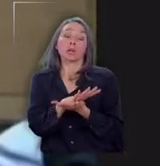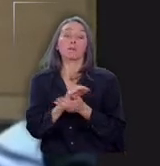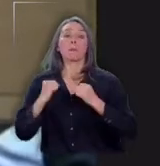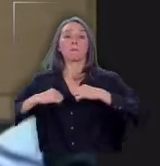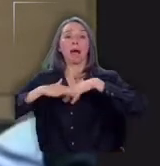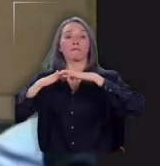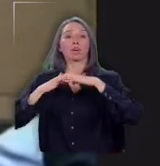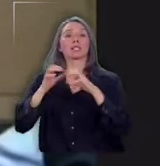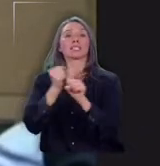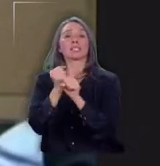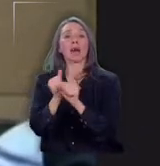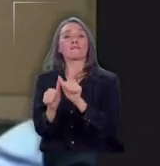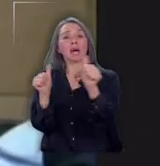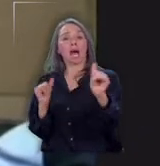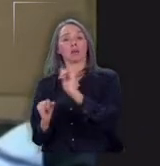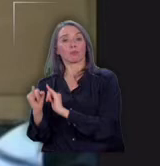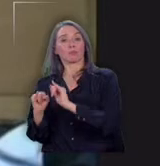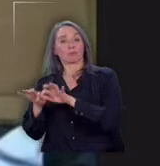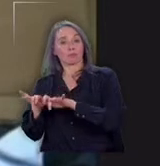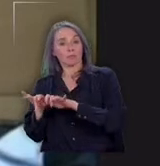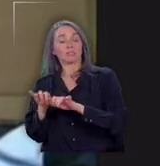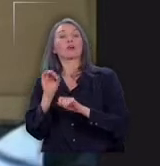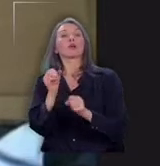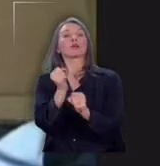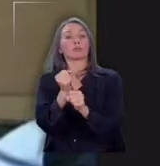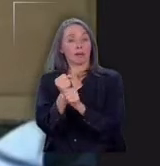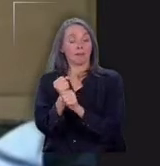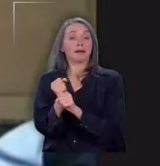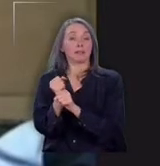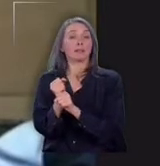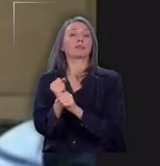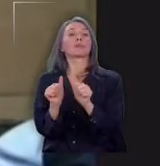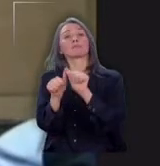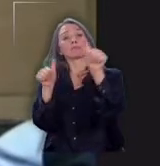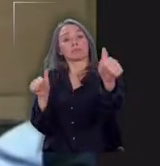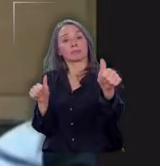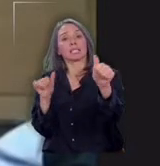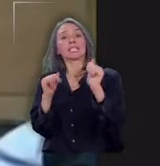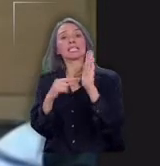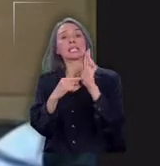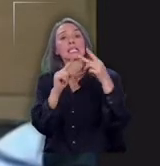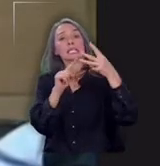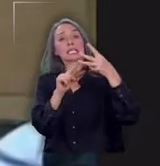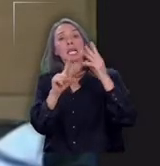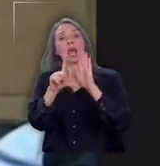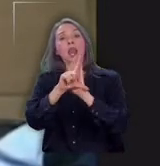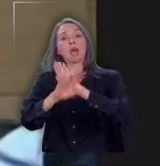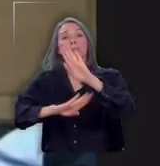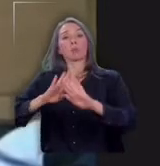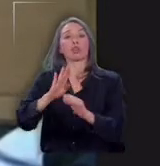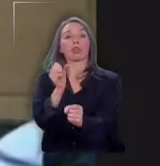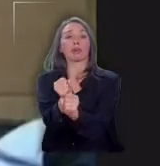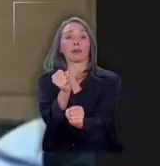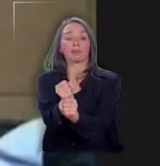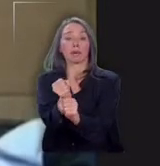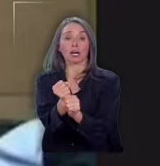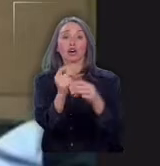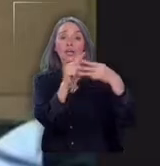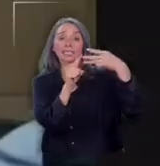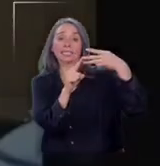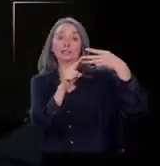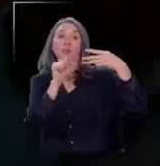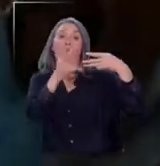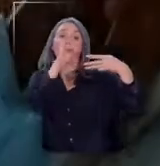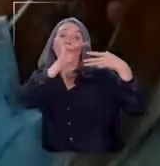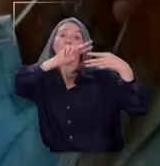fortalecimiento del trabajo a distancia el fortalecimiento del teletrabajo Y por cierto la ley de protección al empleo que podría darnos una